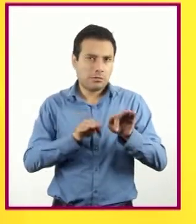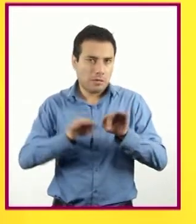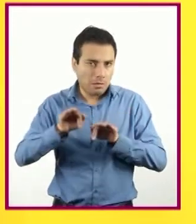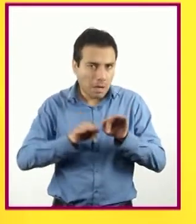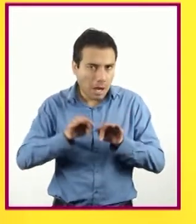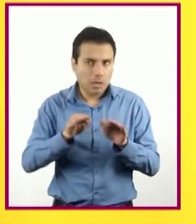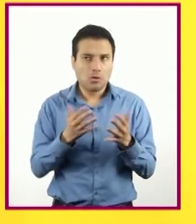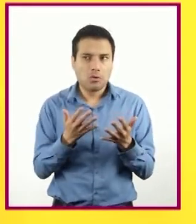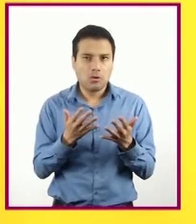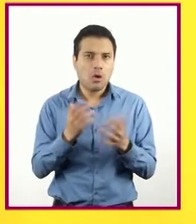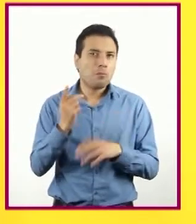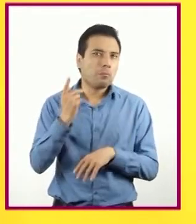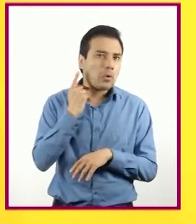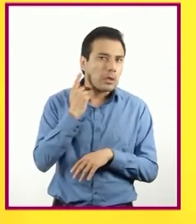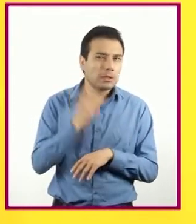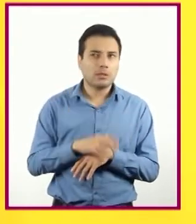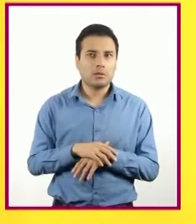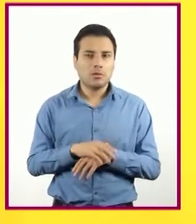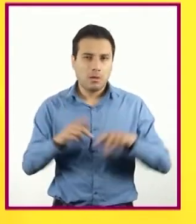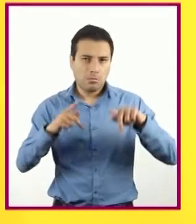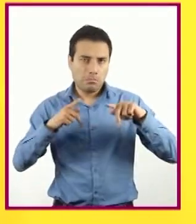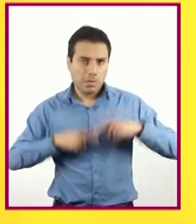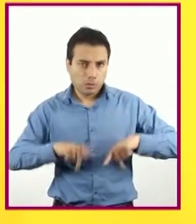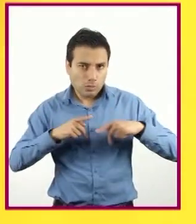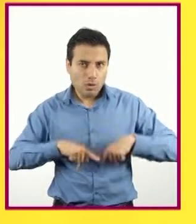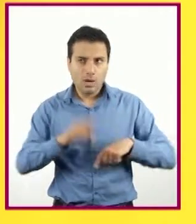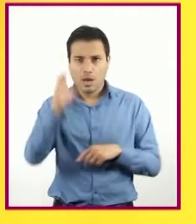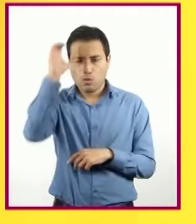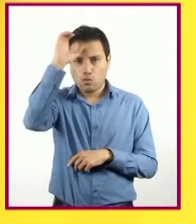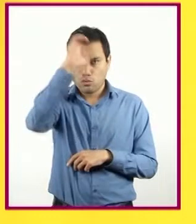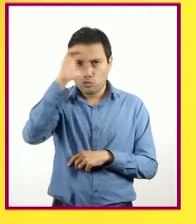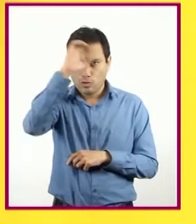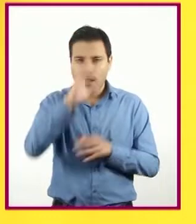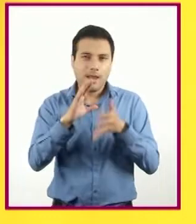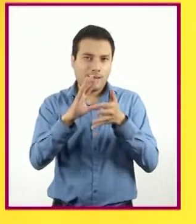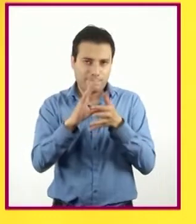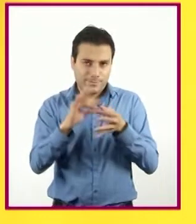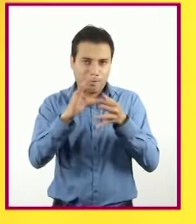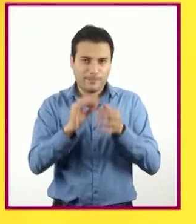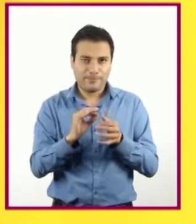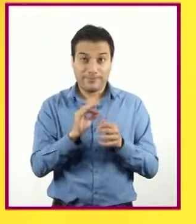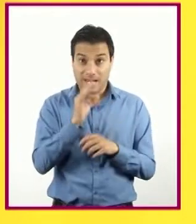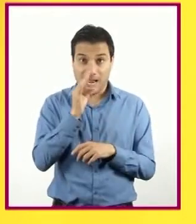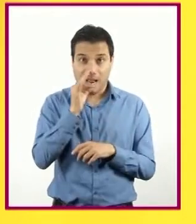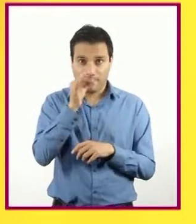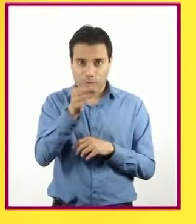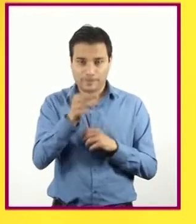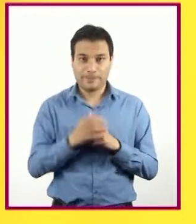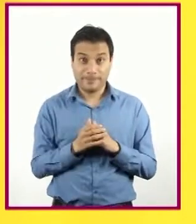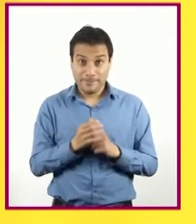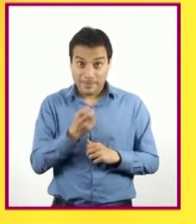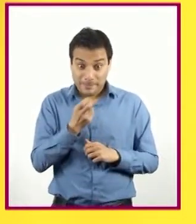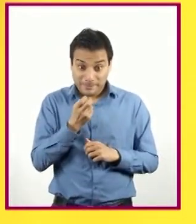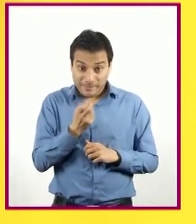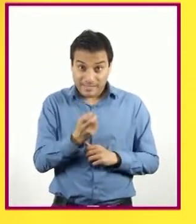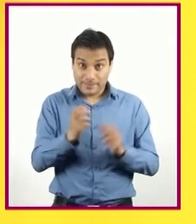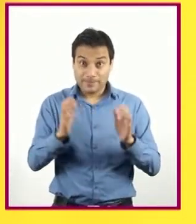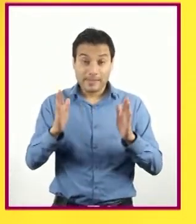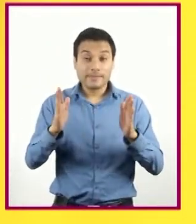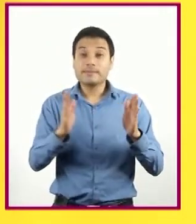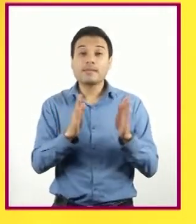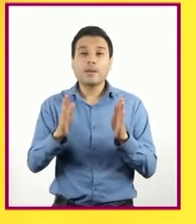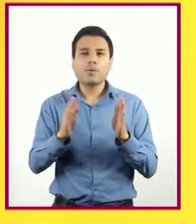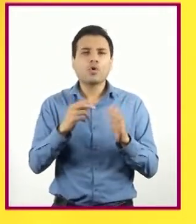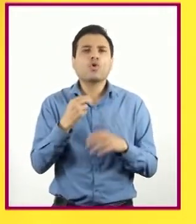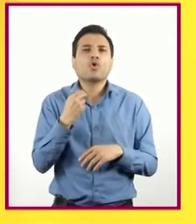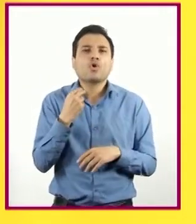económicas, políticas, sociales y culturales. Es importante señalar que este periodo es conocido